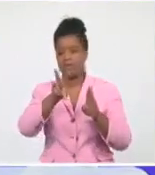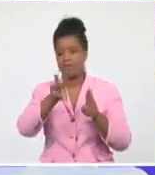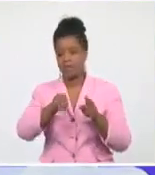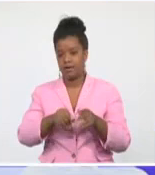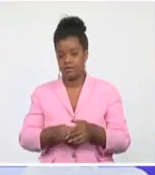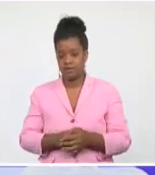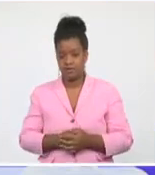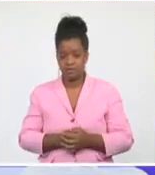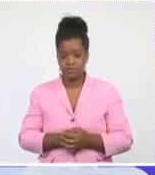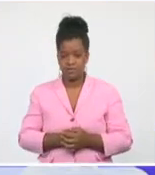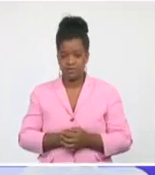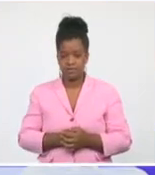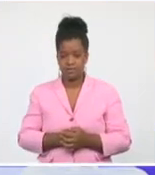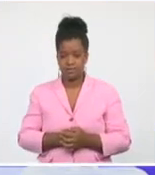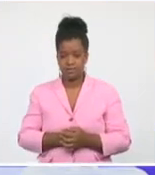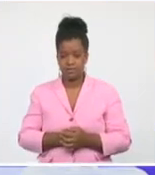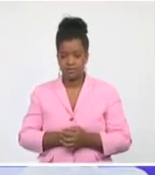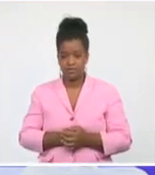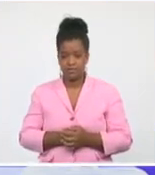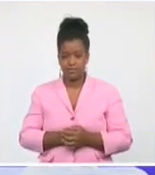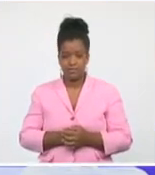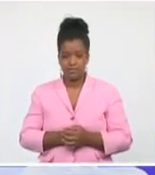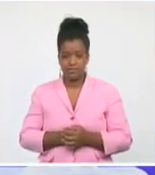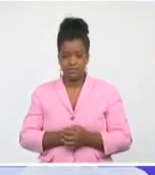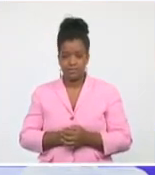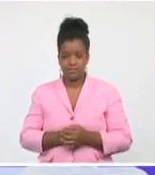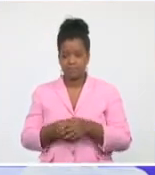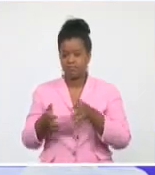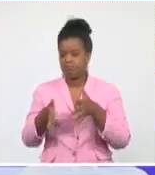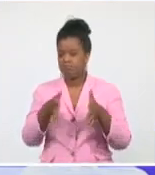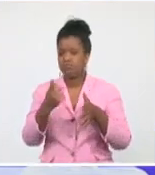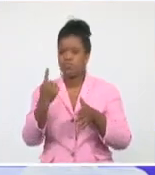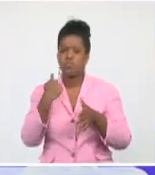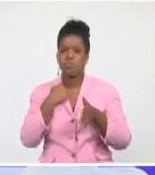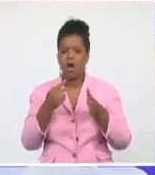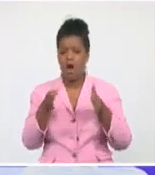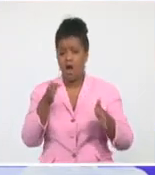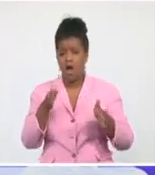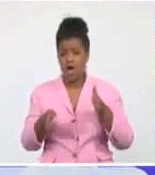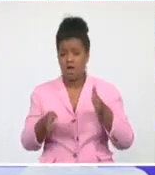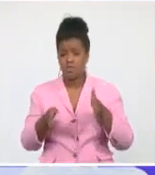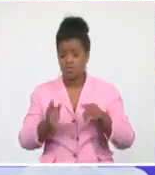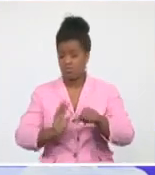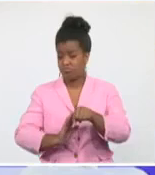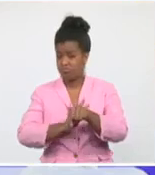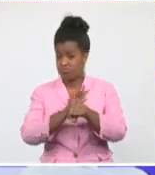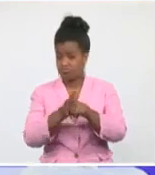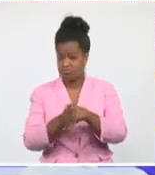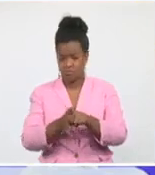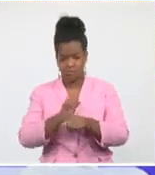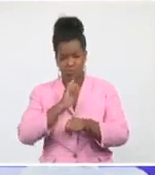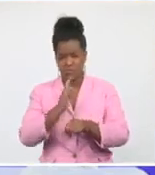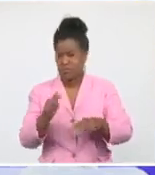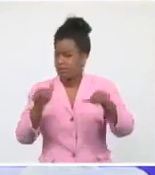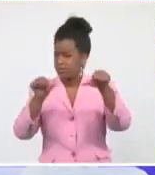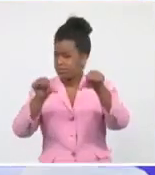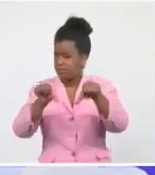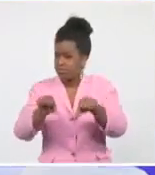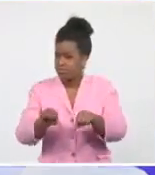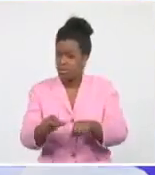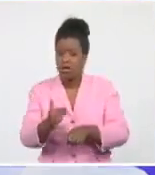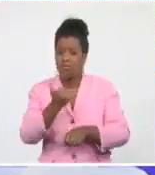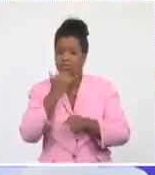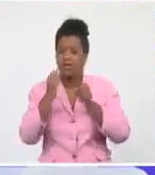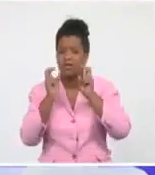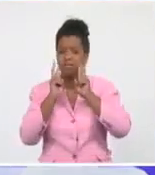reto del coronavirus. En apenas un año, una devastadora pandemia ha empeorado las condiciones de vida